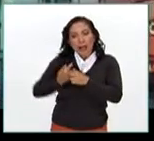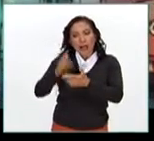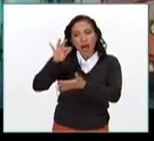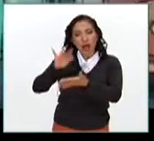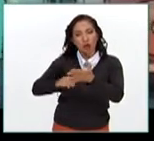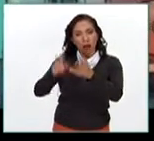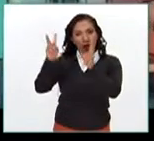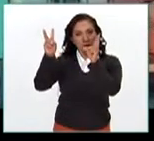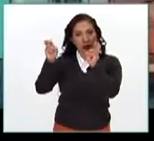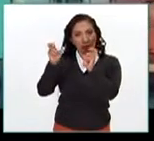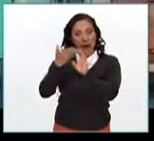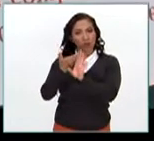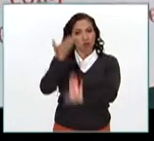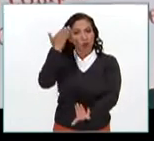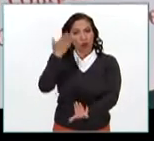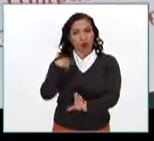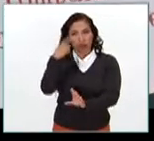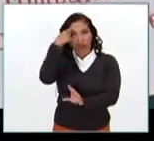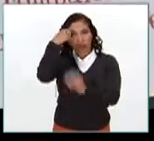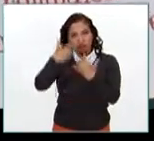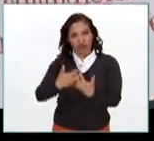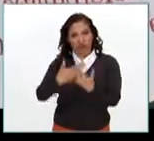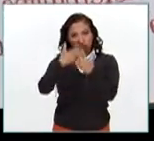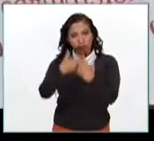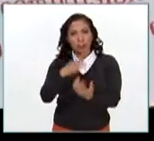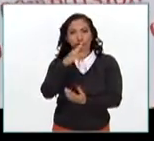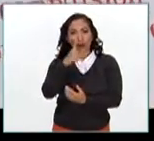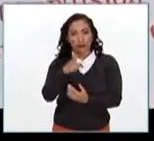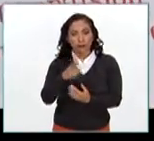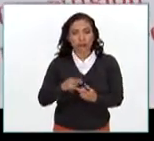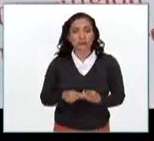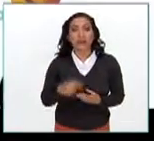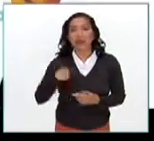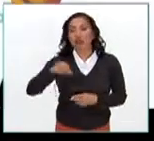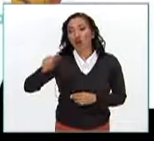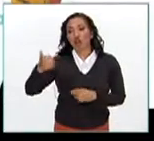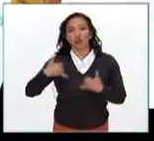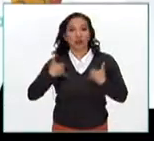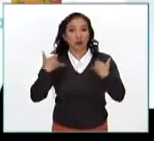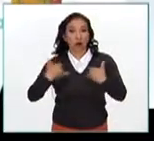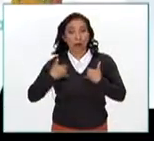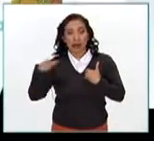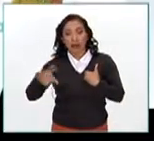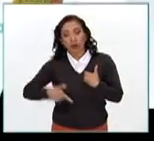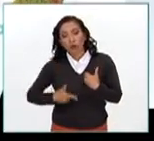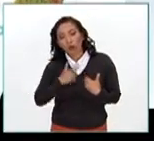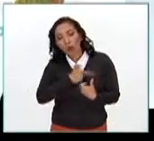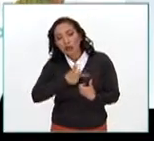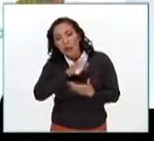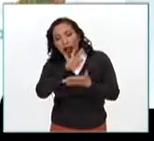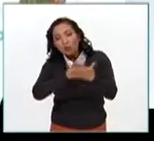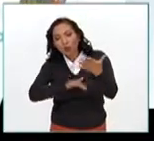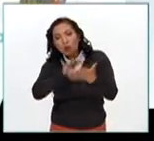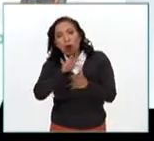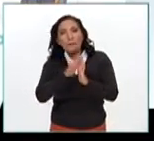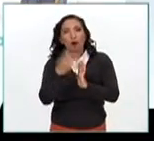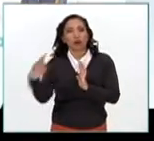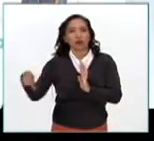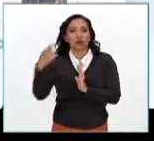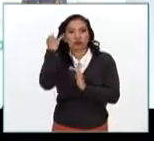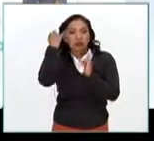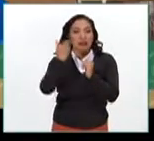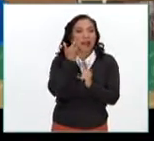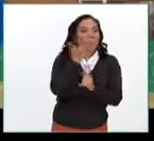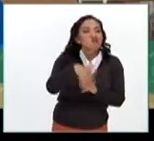en la lectura de textos que implican una participación intelectual más activa, y a los jóvenes que se acercan a la literatura por